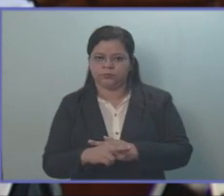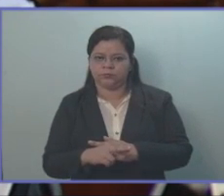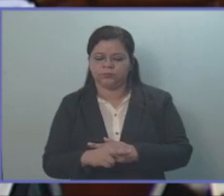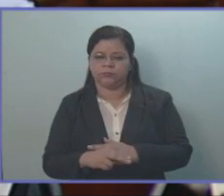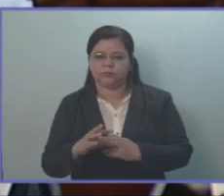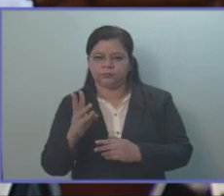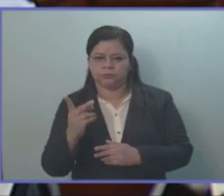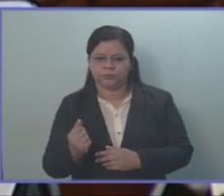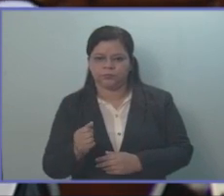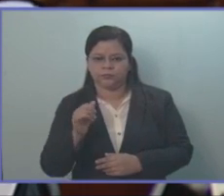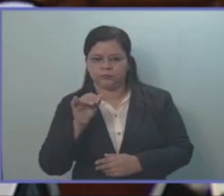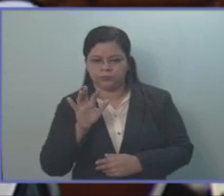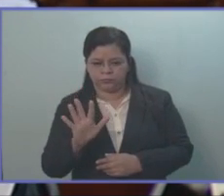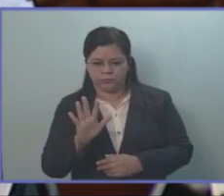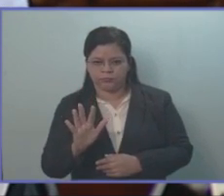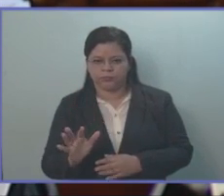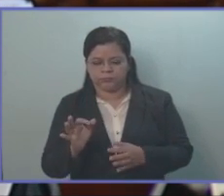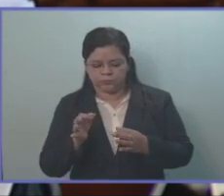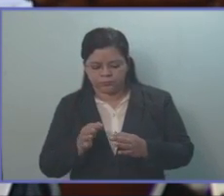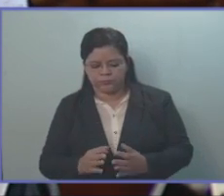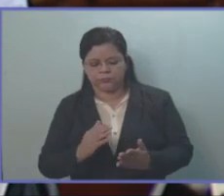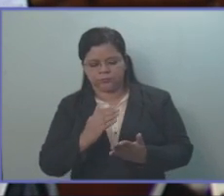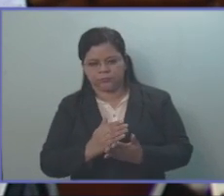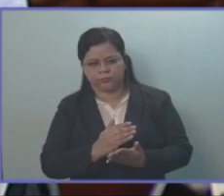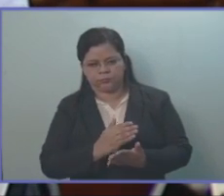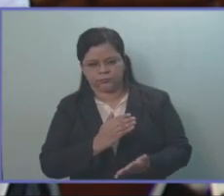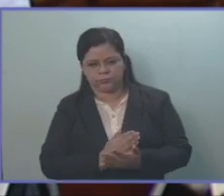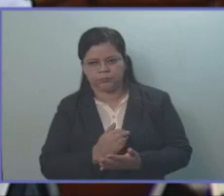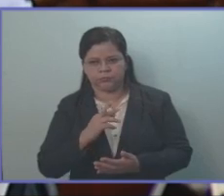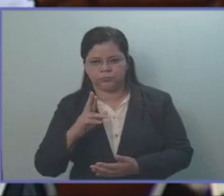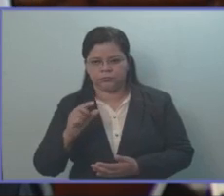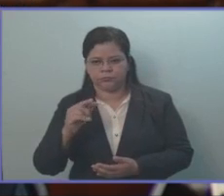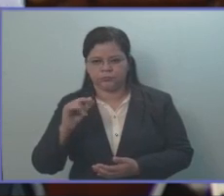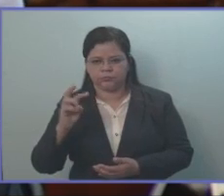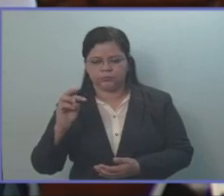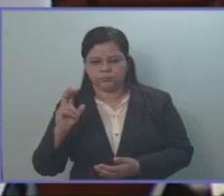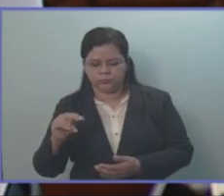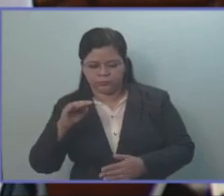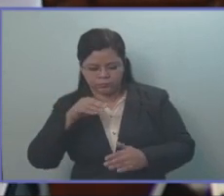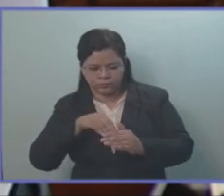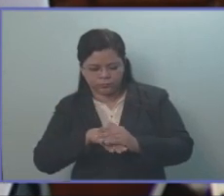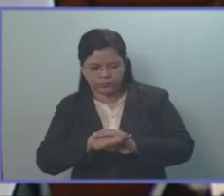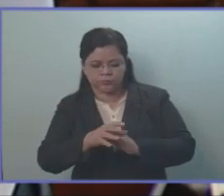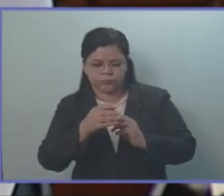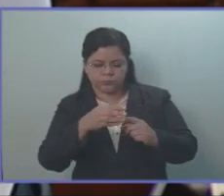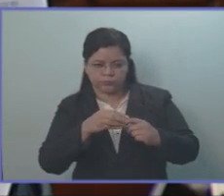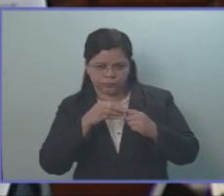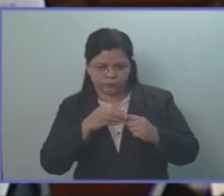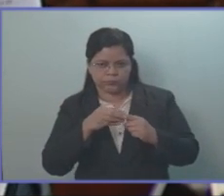el numeral 5 así. Régimen de internamiento